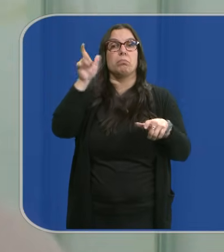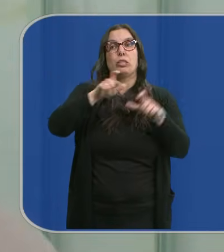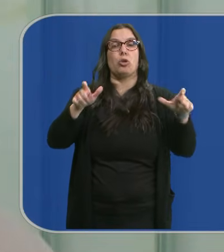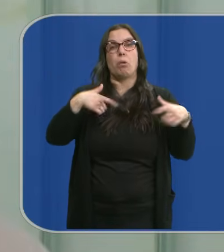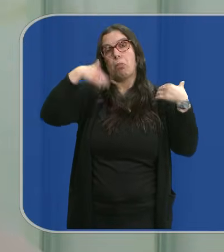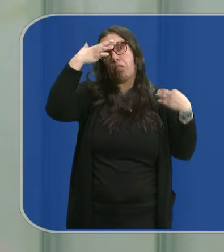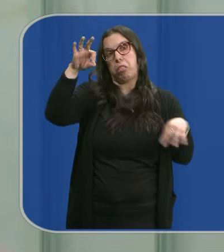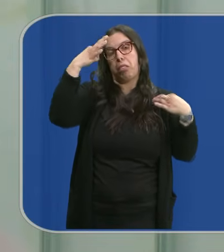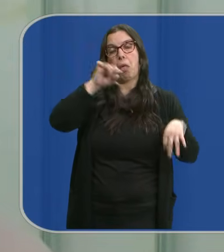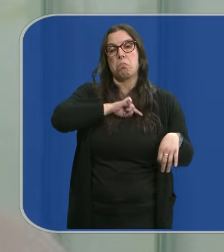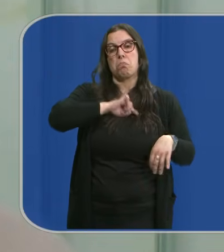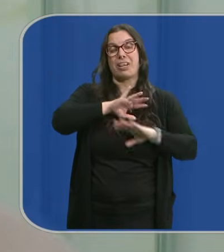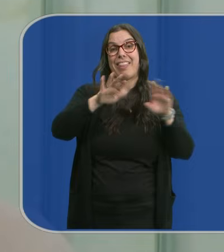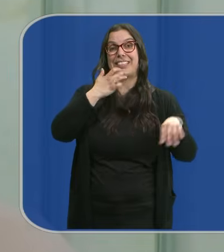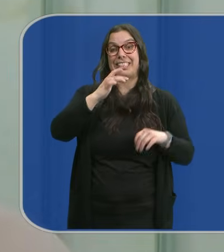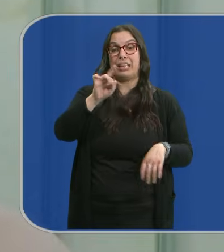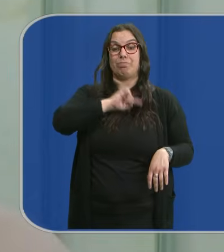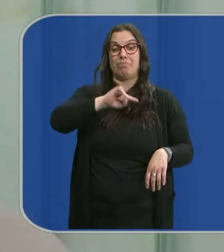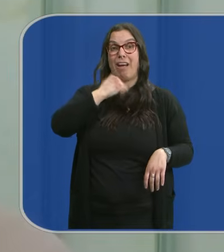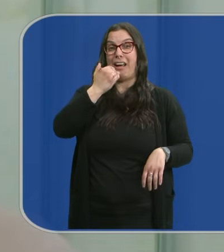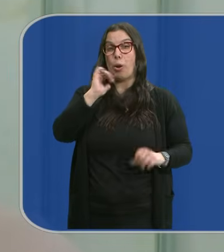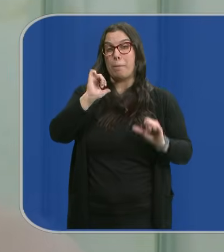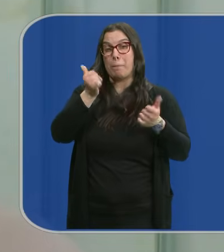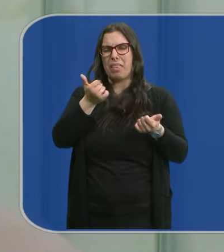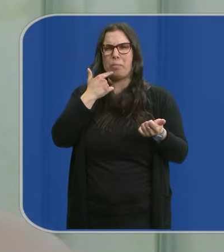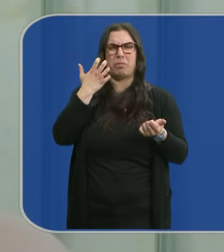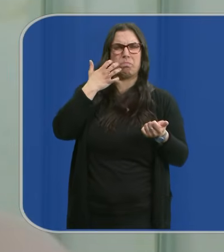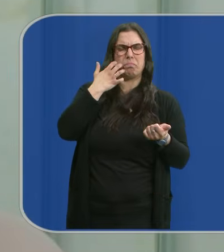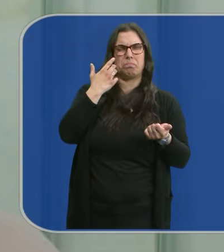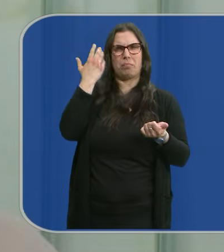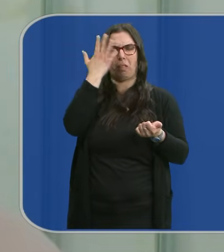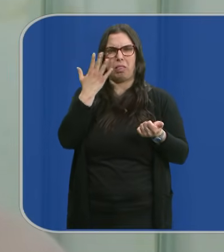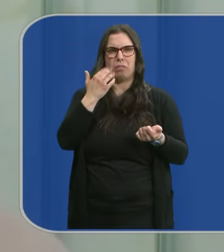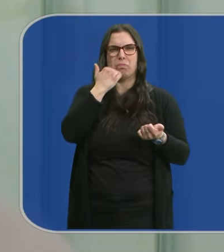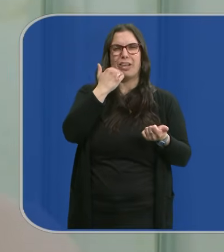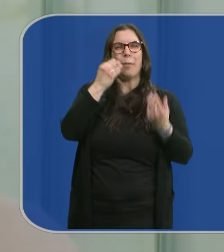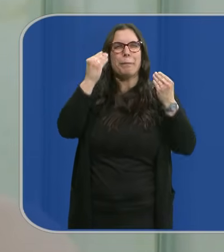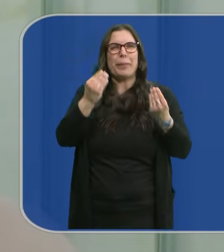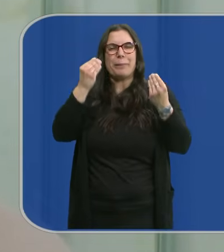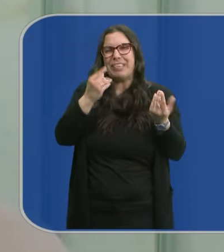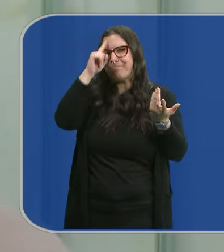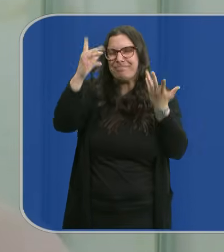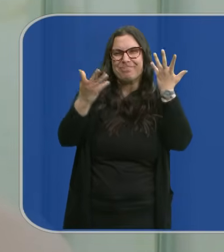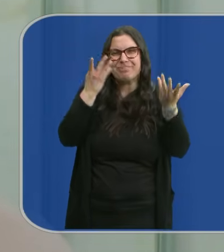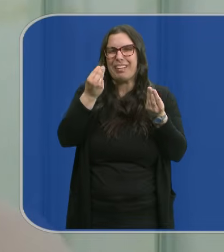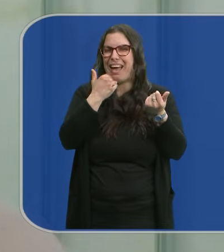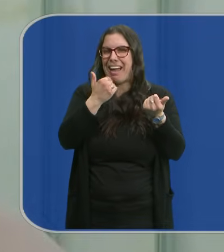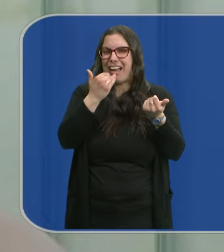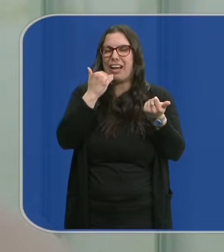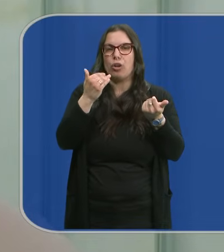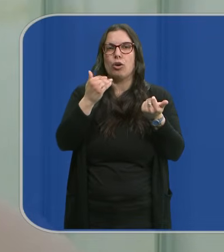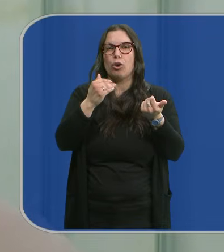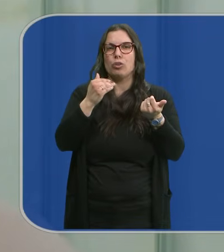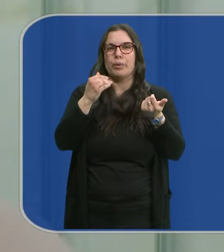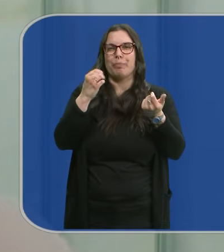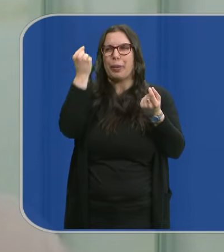nada. Cuando el paciente comienza a notar síntomas, generalmente alguna anomalía en la visión, que no sabe especificar muy bien el qué, no son